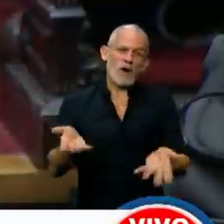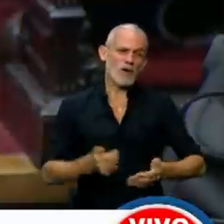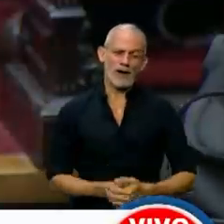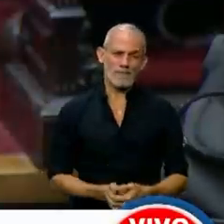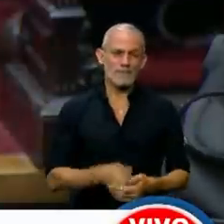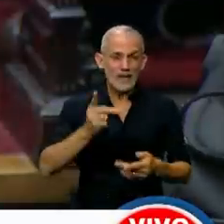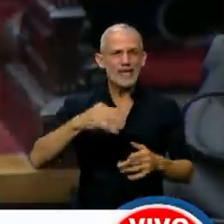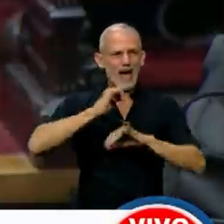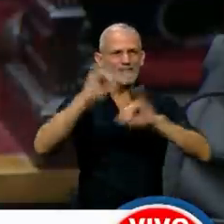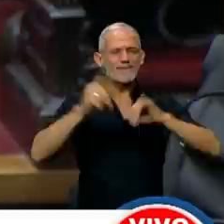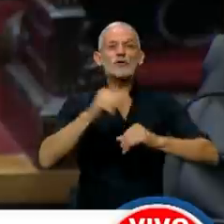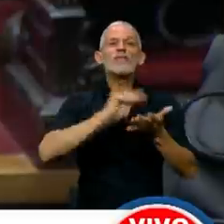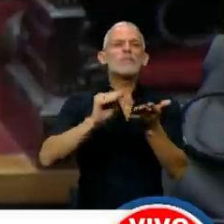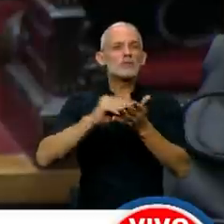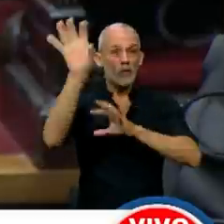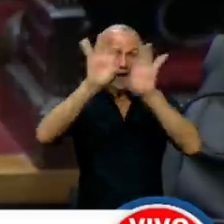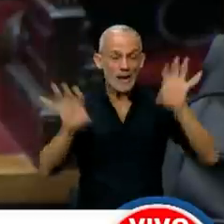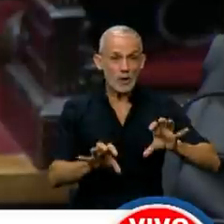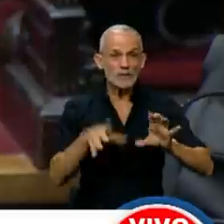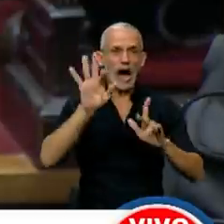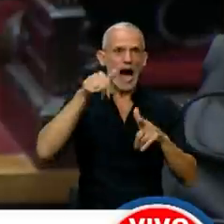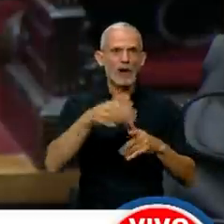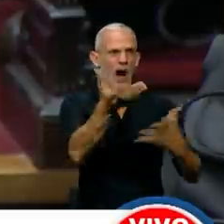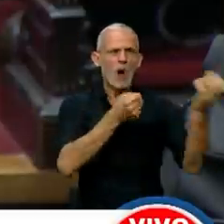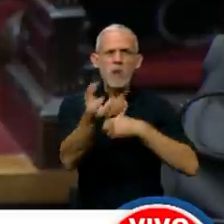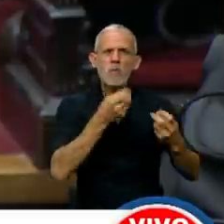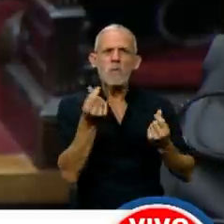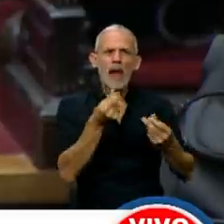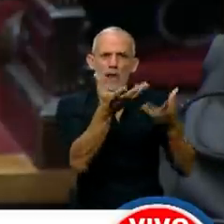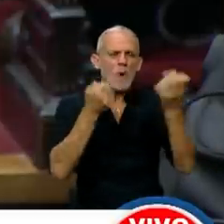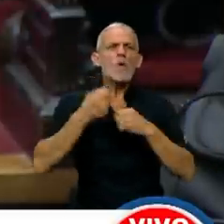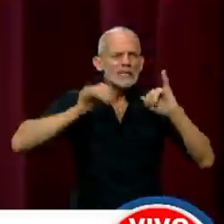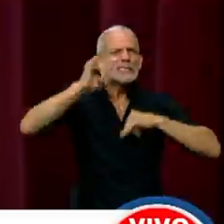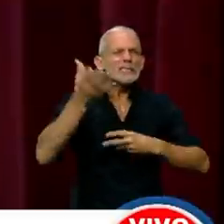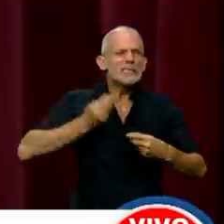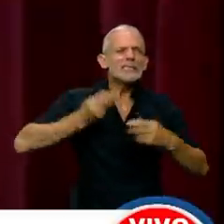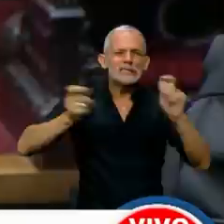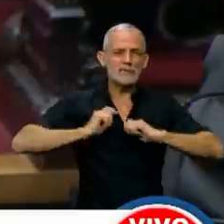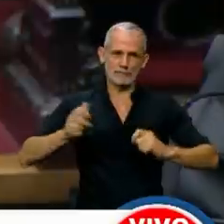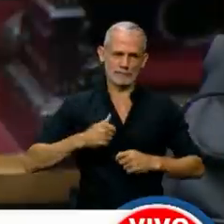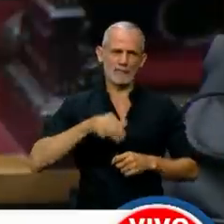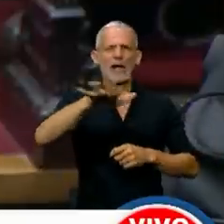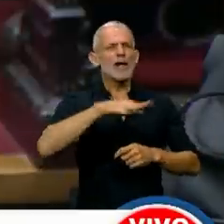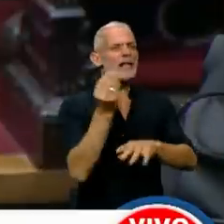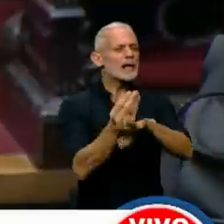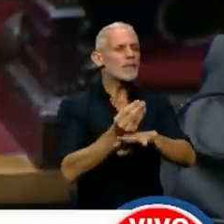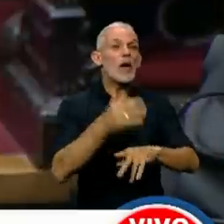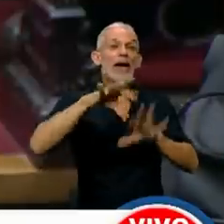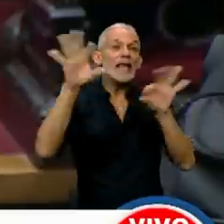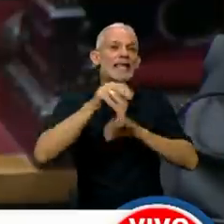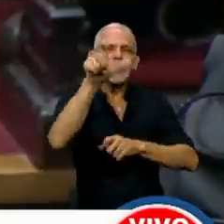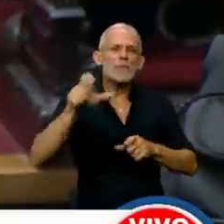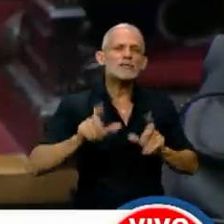recuerdo a los diputados de las provincias que son representantes del pueblo de la nación que re disfrutaron los eligen las provincias